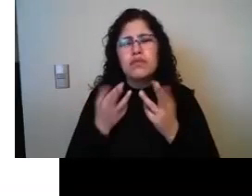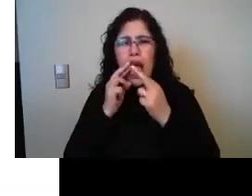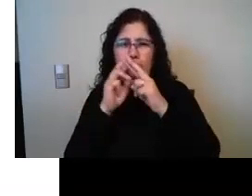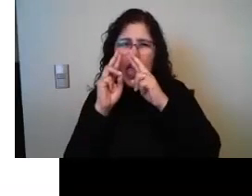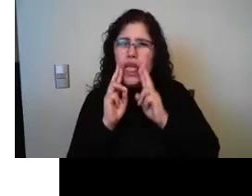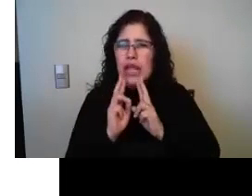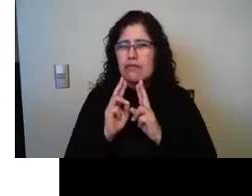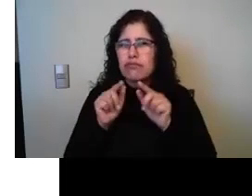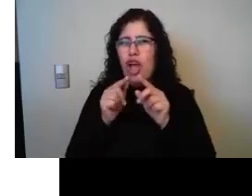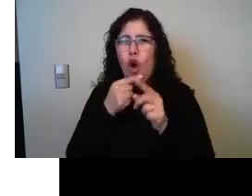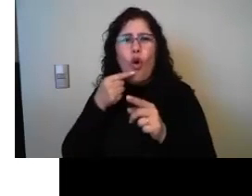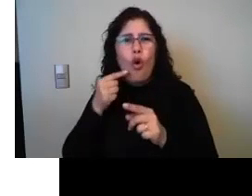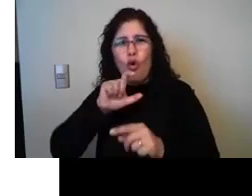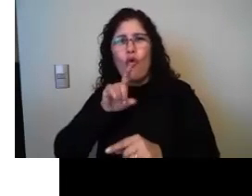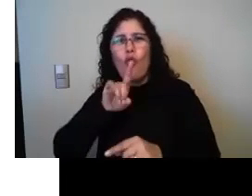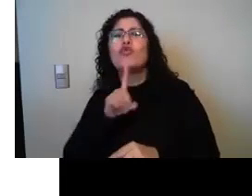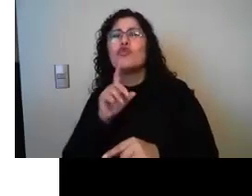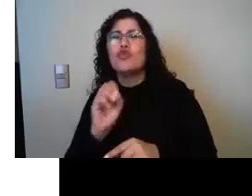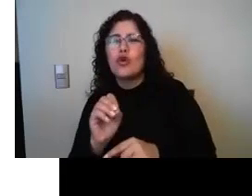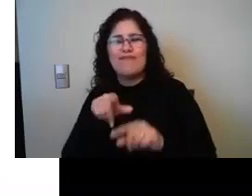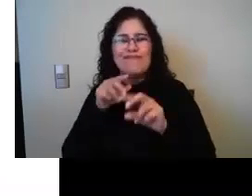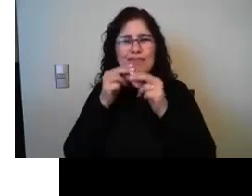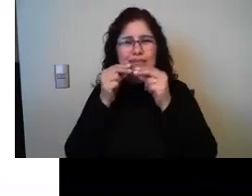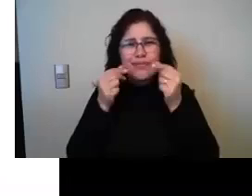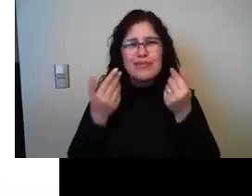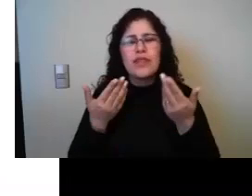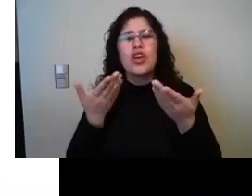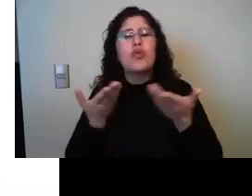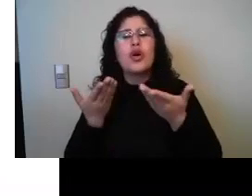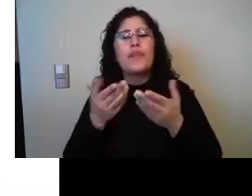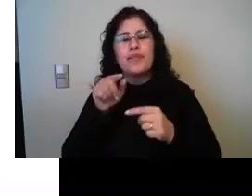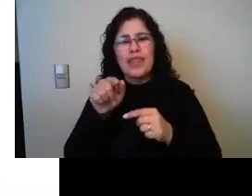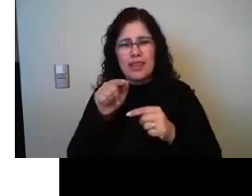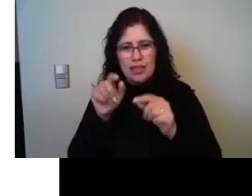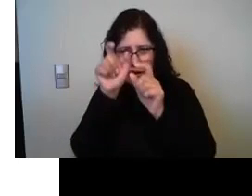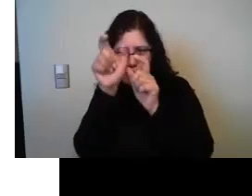del gusto se ubican en la extensión de